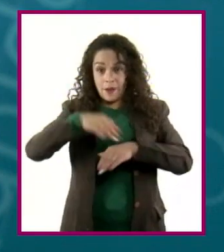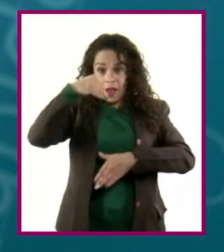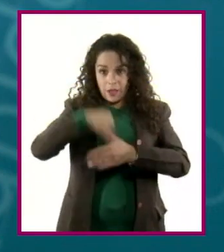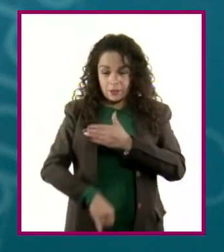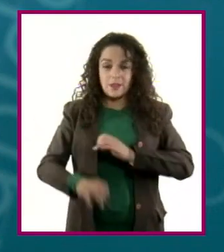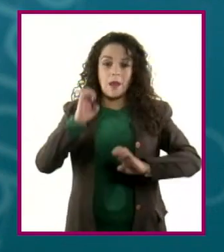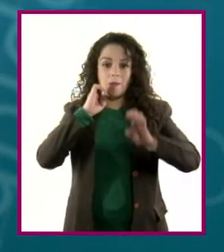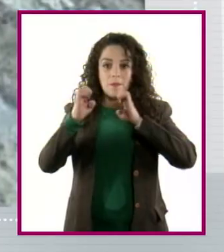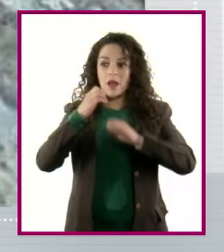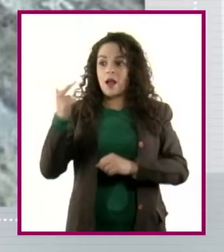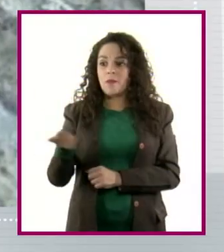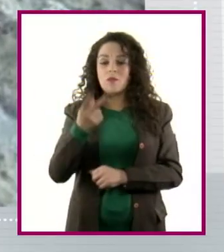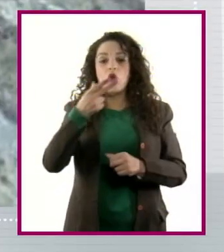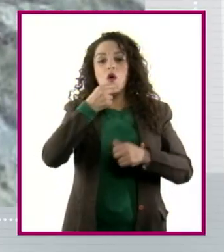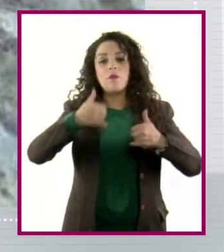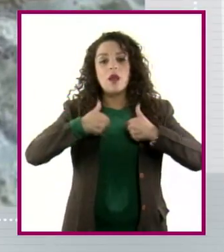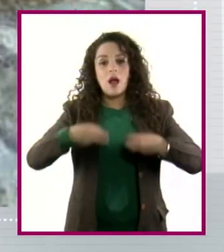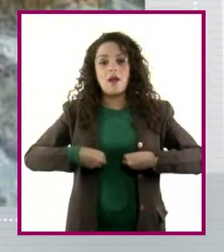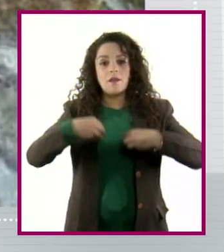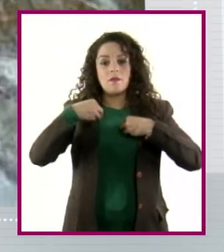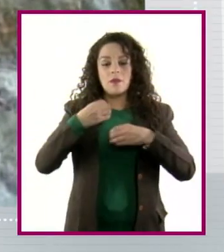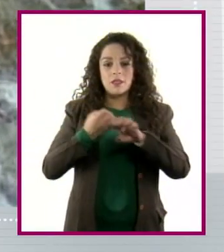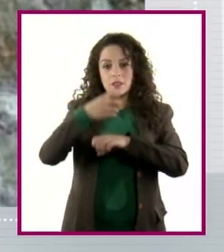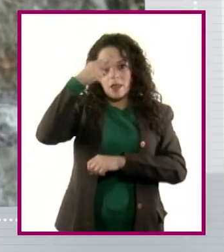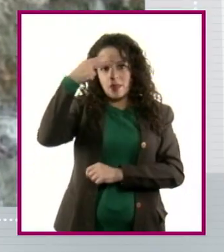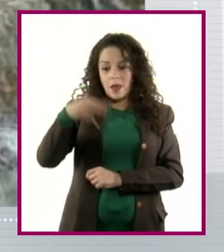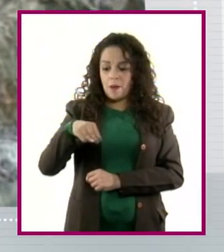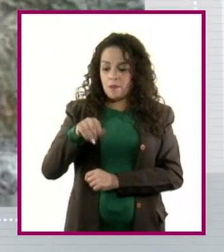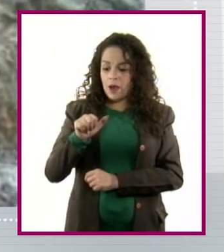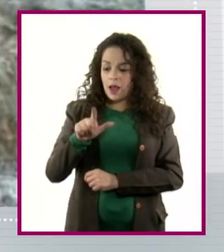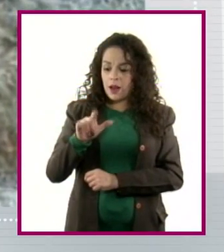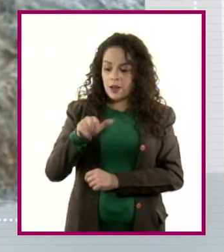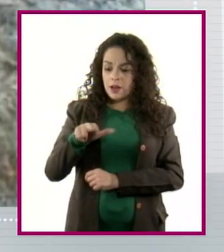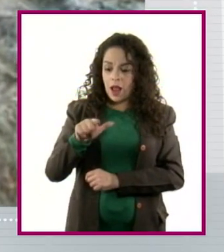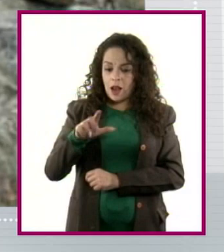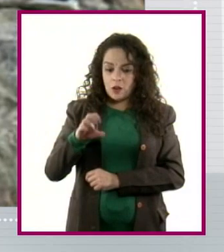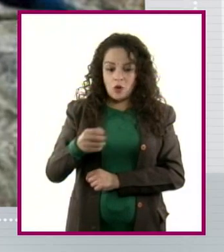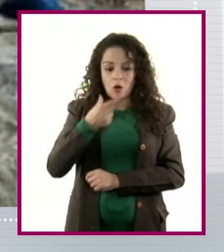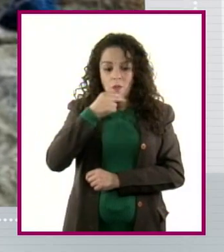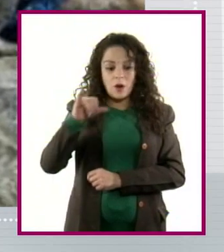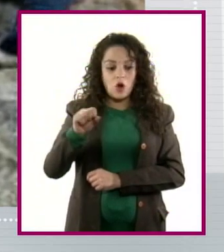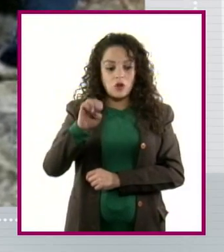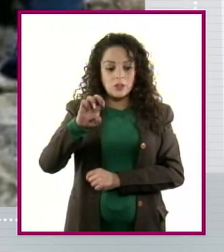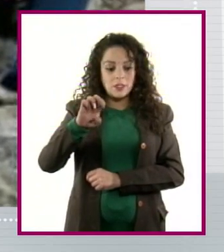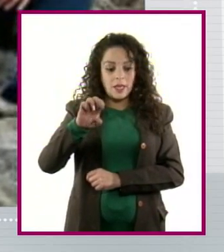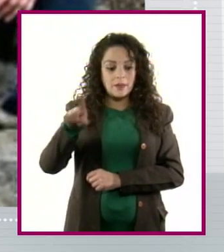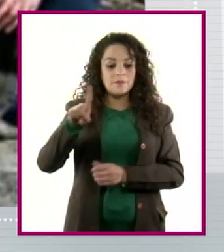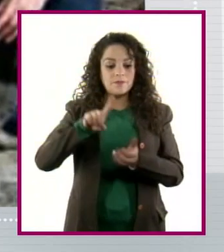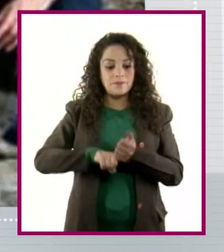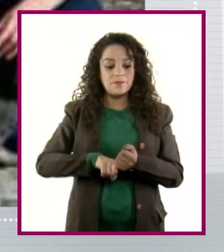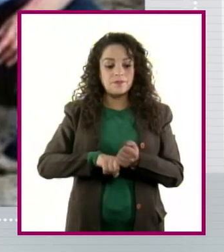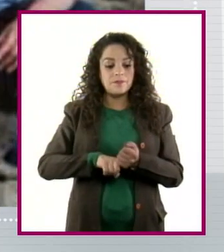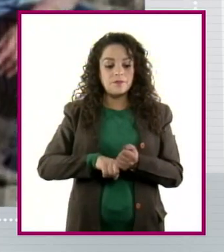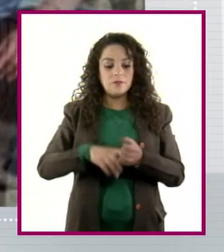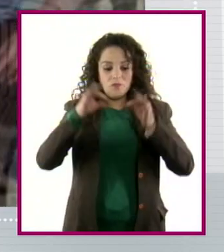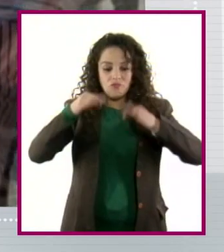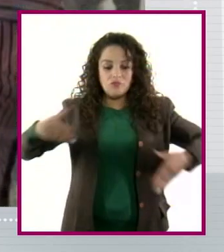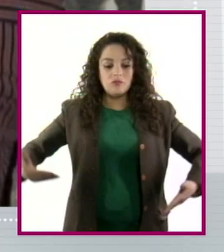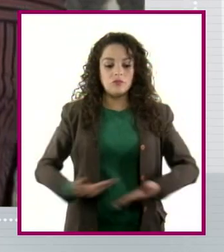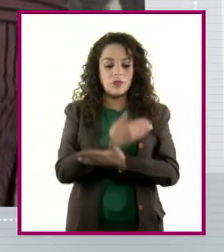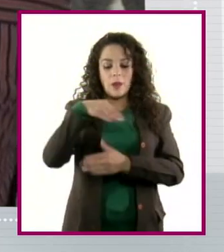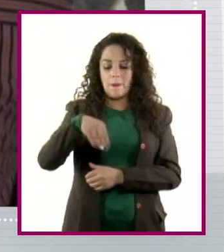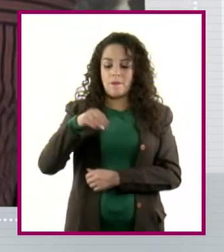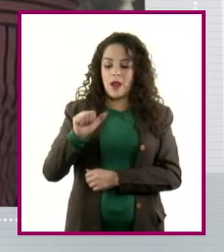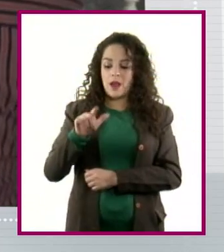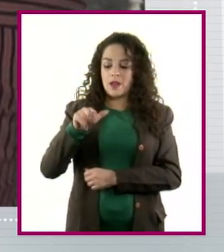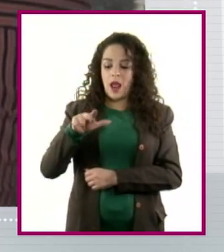joven de Malinalco, Estado de México. José Emanuel Gallardo Terrón, originario del municipio de Malinalco, Estado de México,